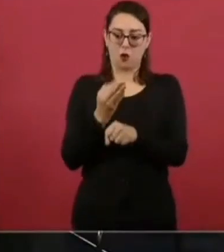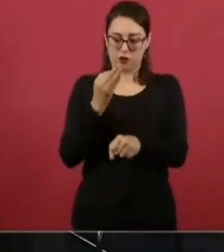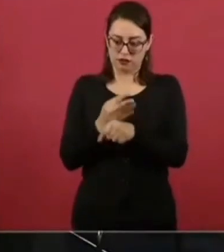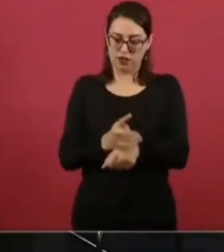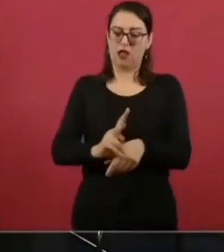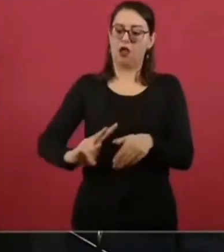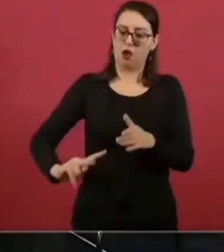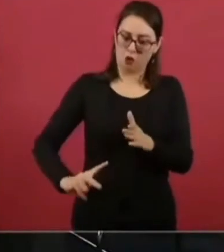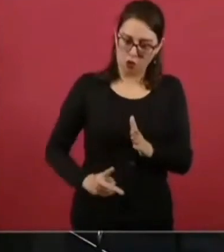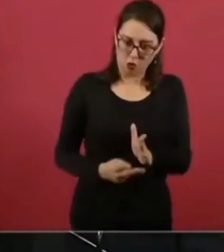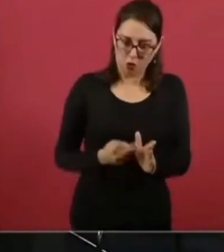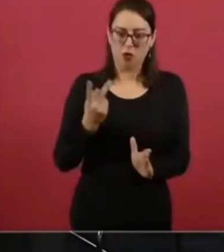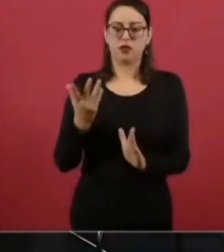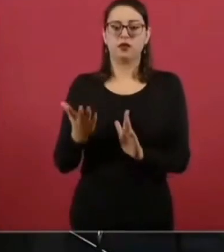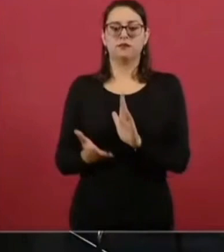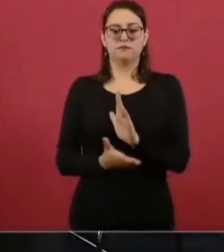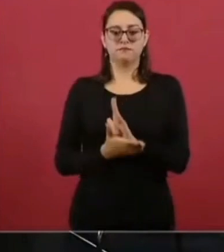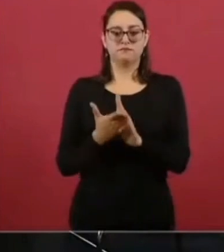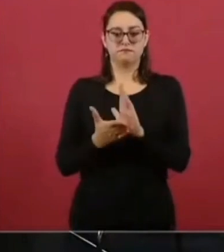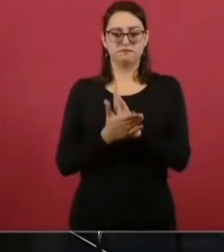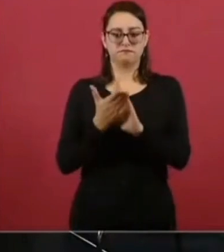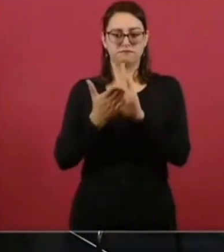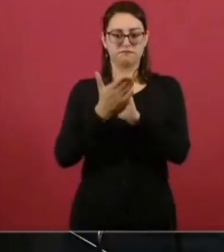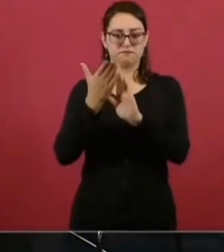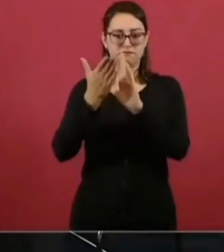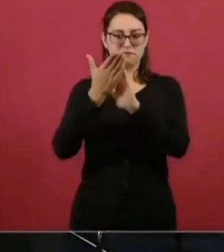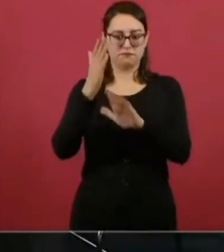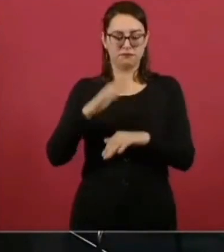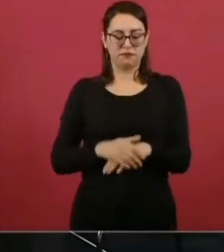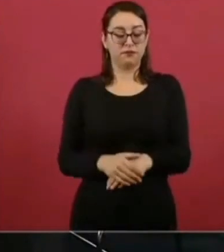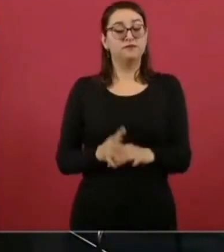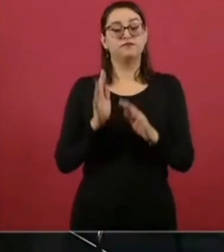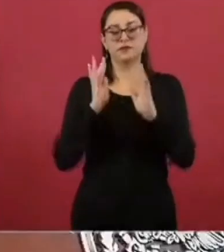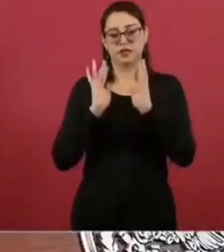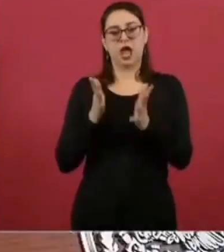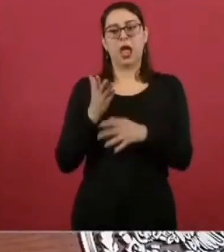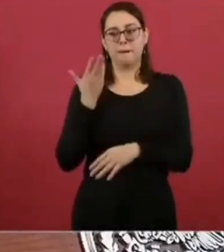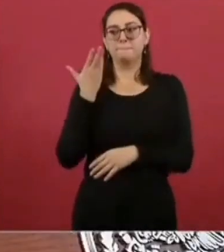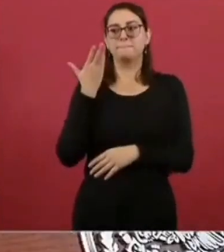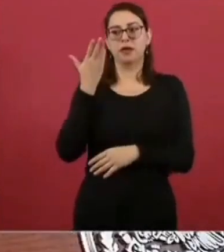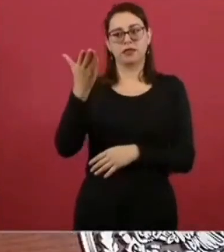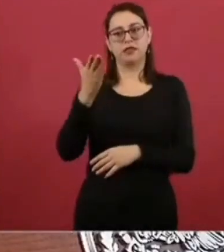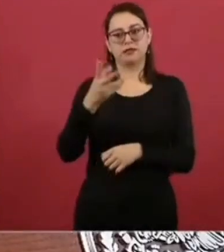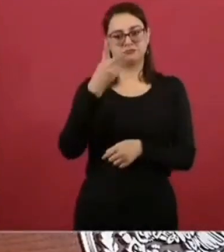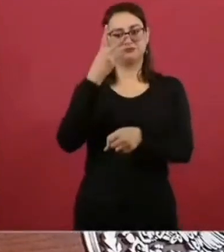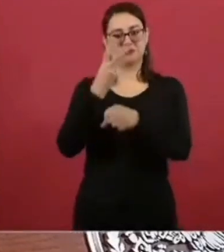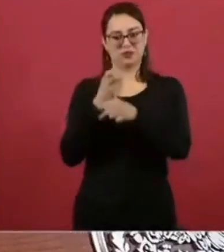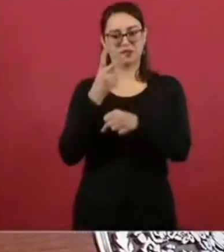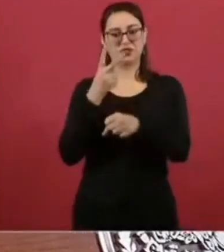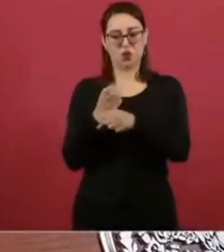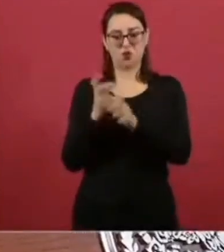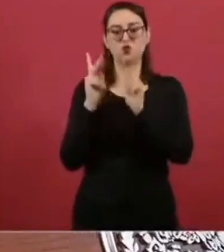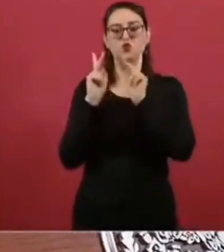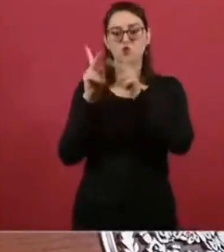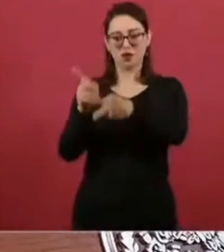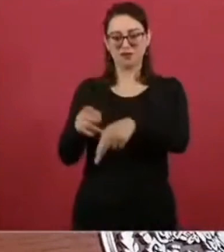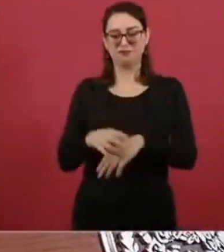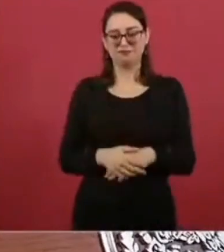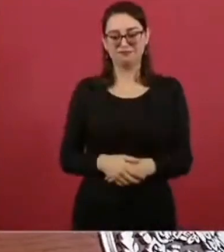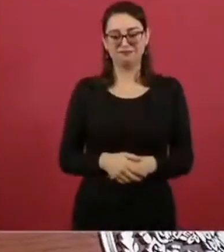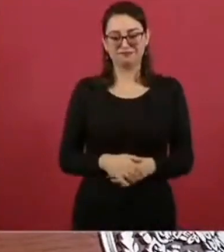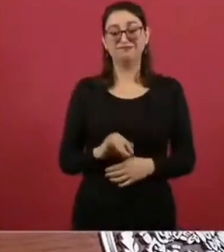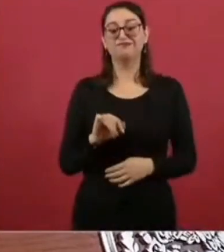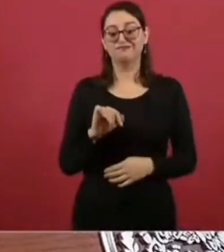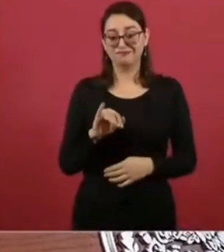construyendo y acabamos de licitar el otro y vamos a hacer el camino.